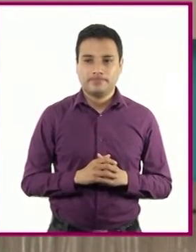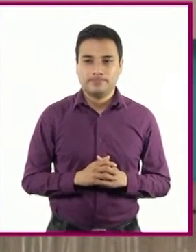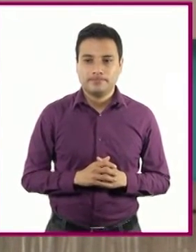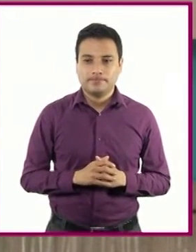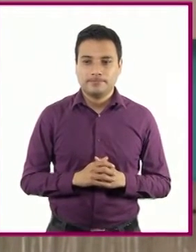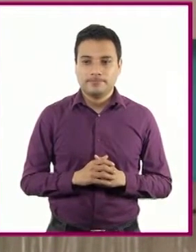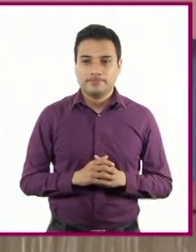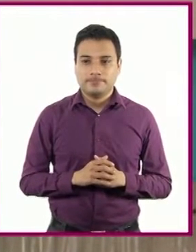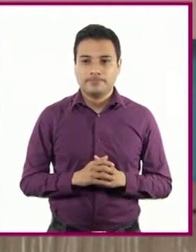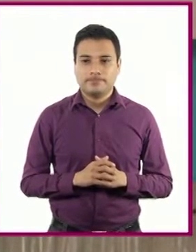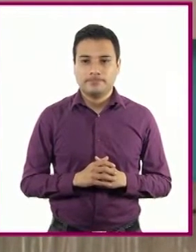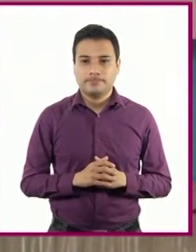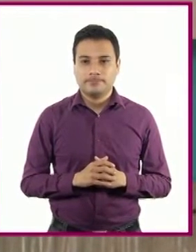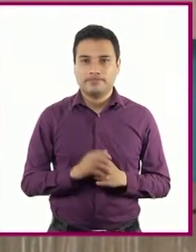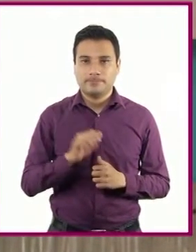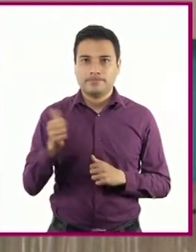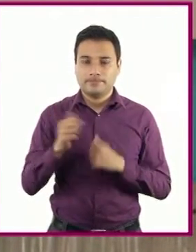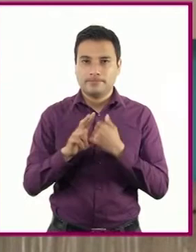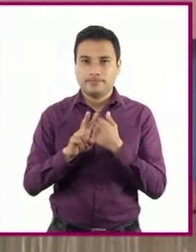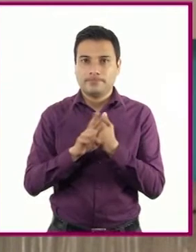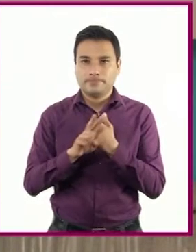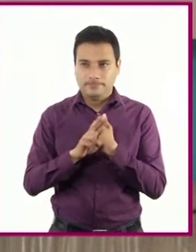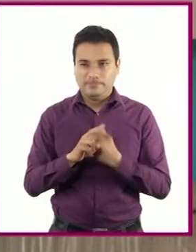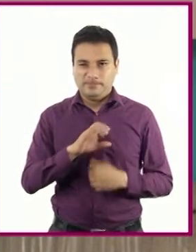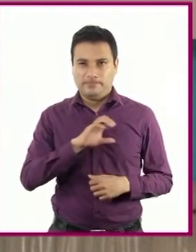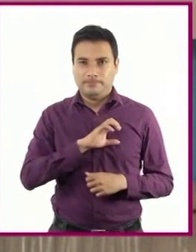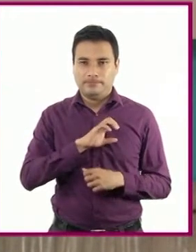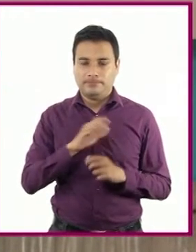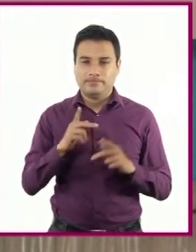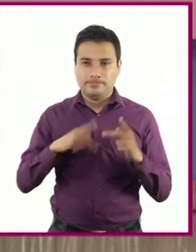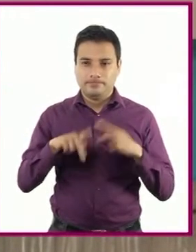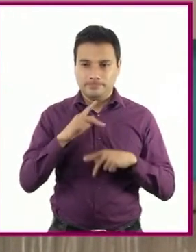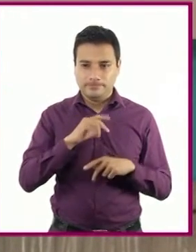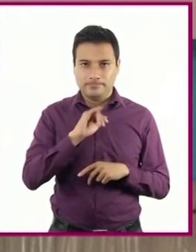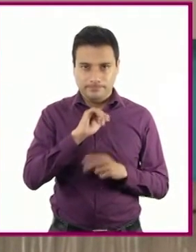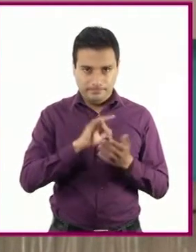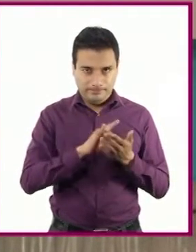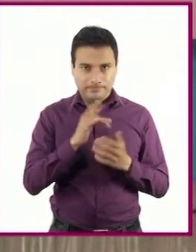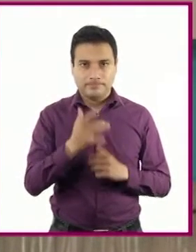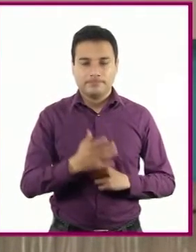¿Me puede compartir el otro, el vaso? Aquí está, maestro. Gracias.